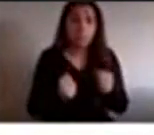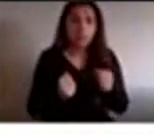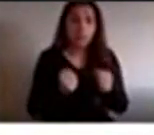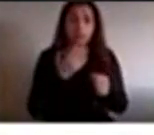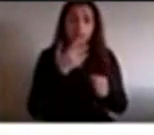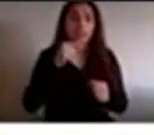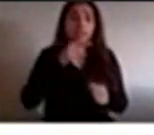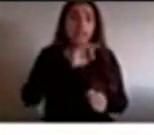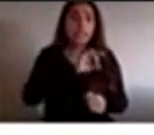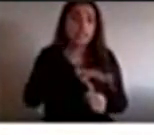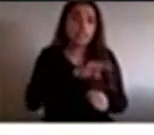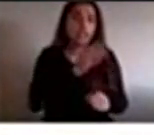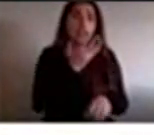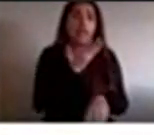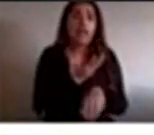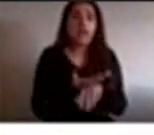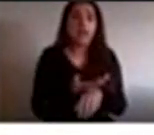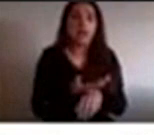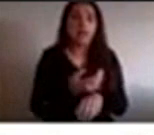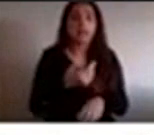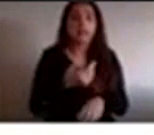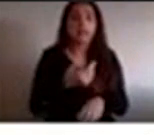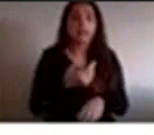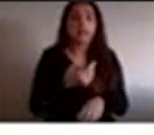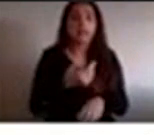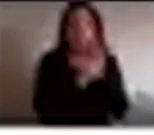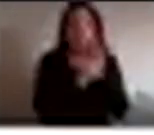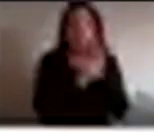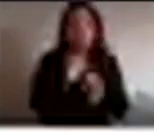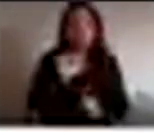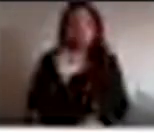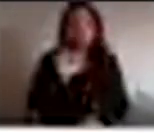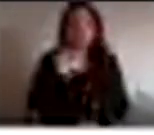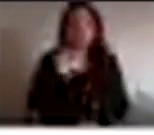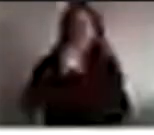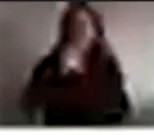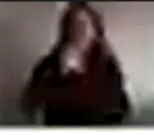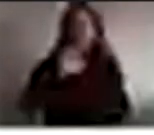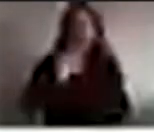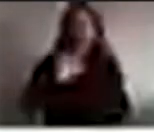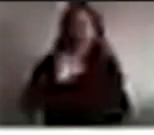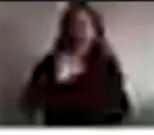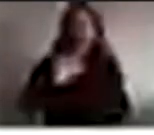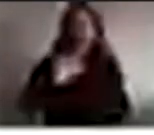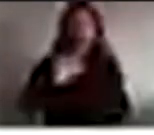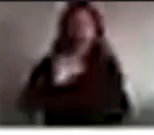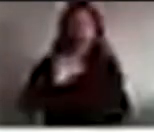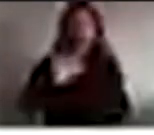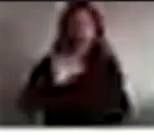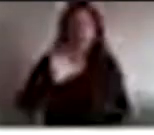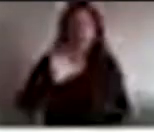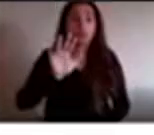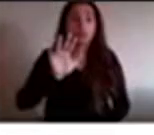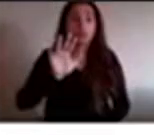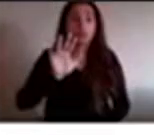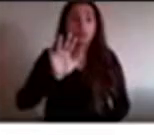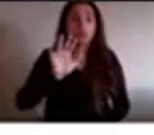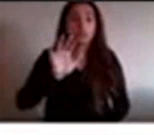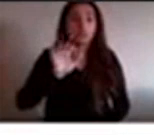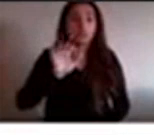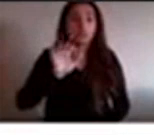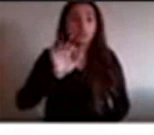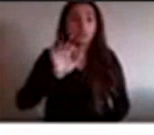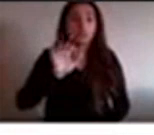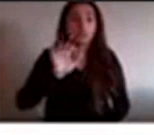que vendrían a ser los artículos 159, que regula las causales de término objetivas, artículo 160,